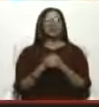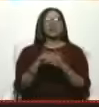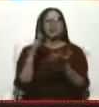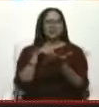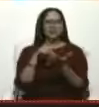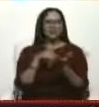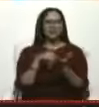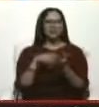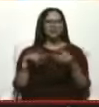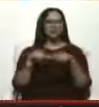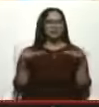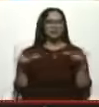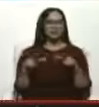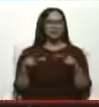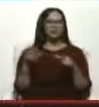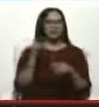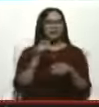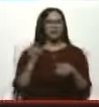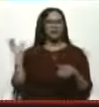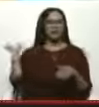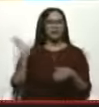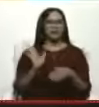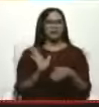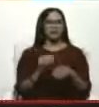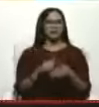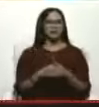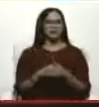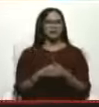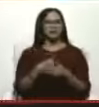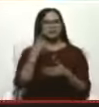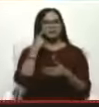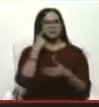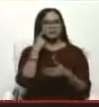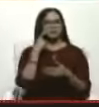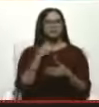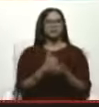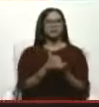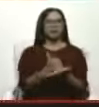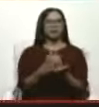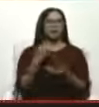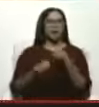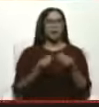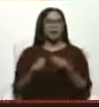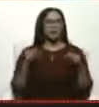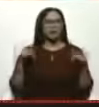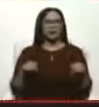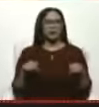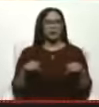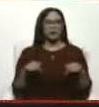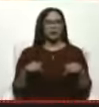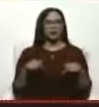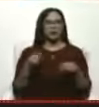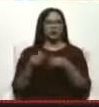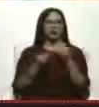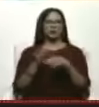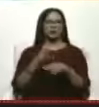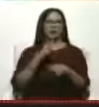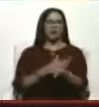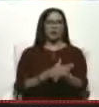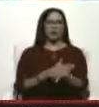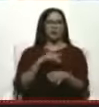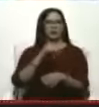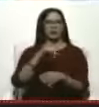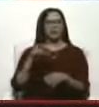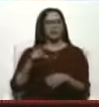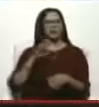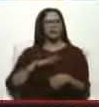Se presentan estos casos cuando la gente viene a ver, a auxiliar. ¿Qué vamos a hacer ahorita? Eso hay que hacerlo antes, para que la gente